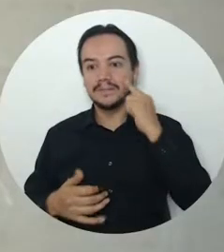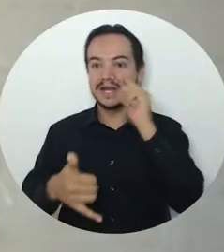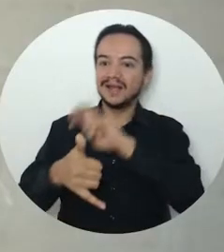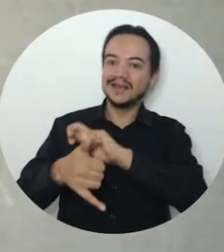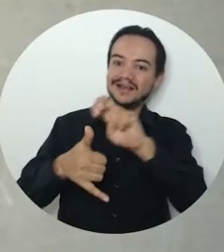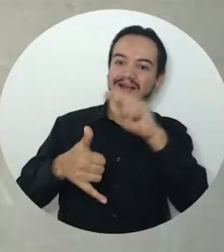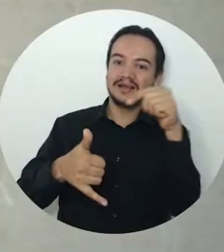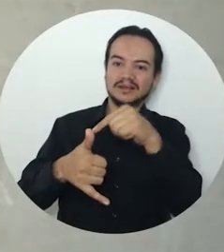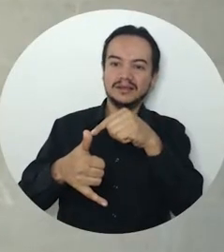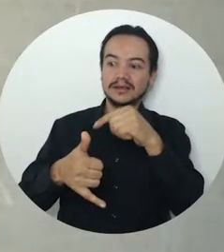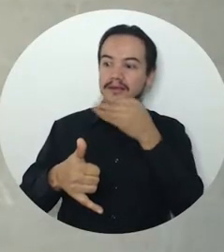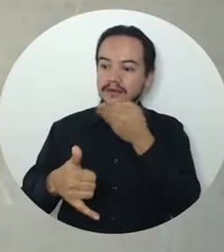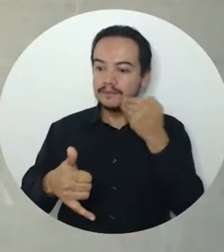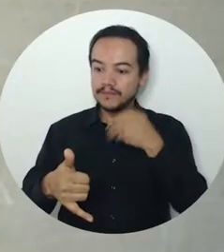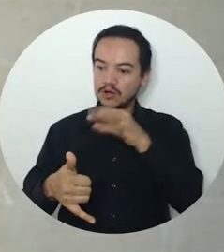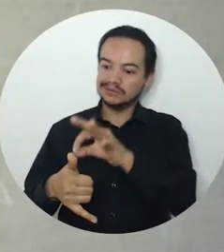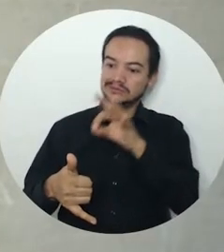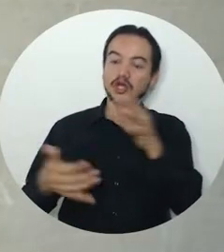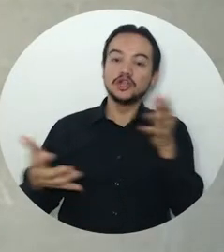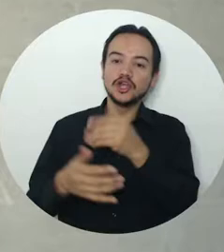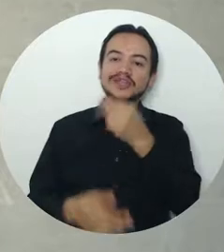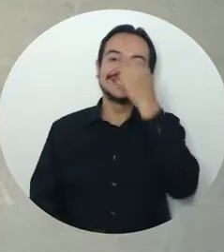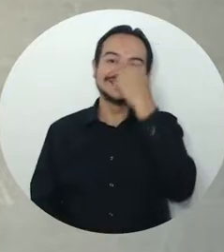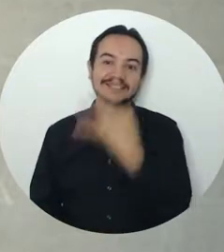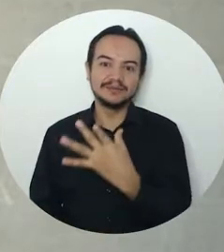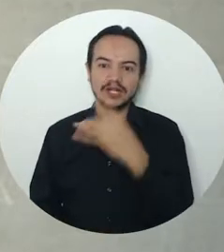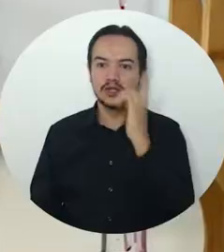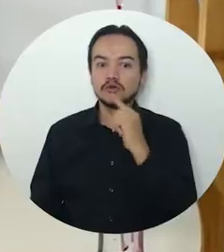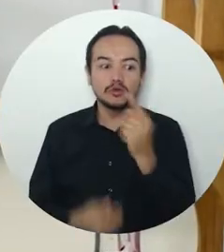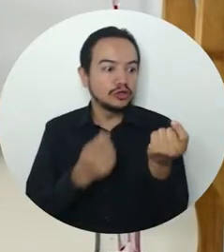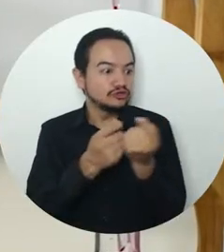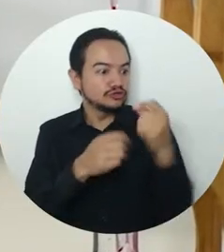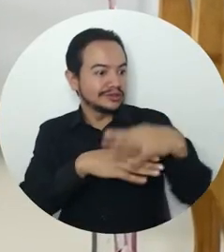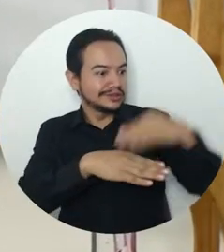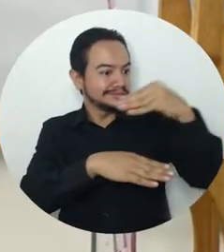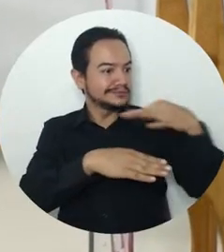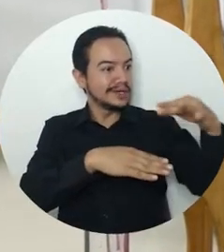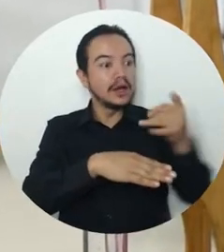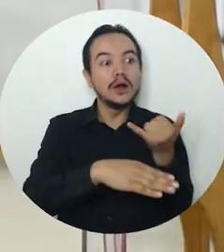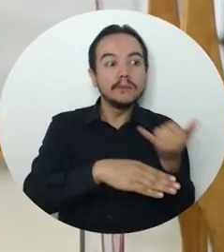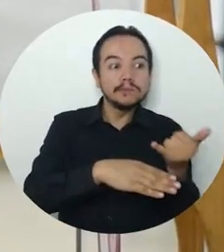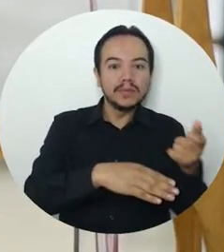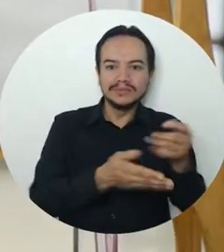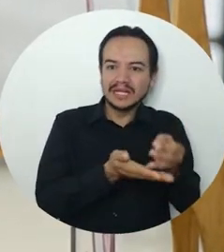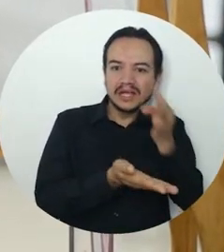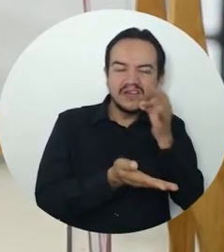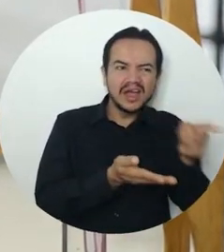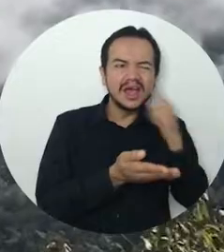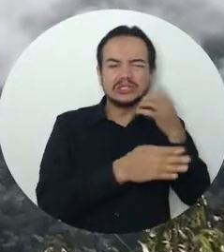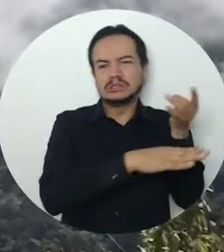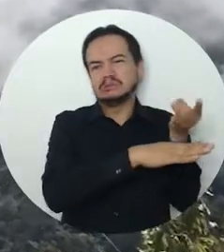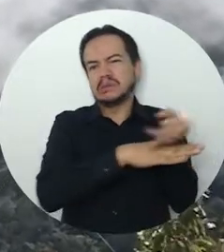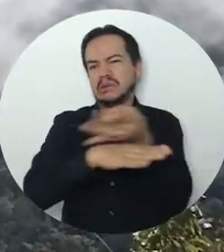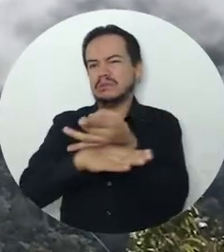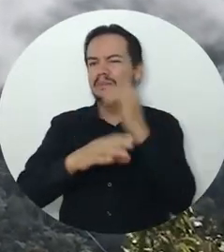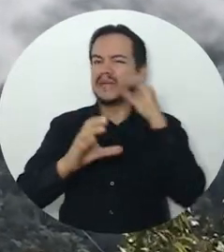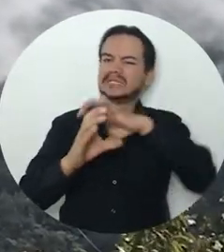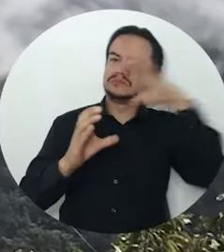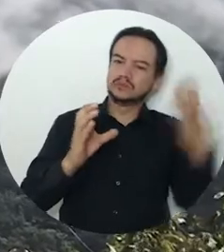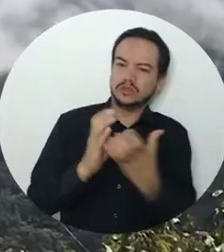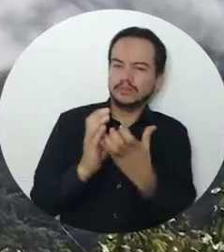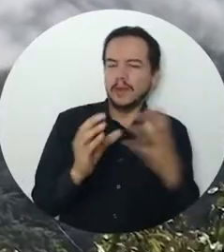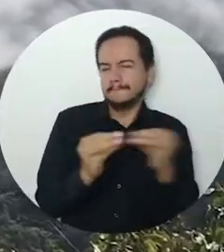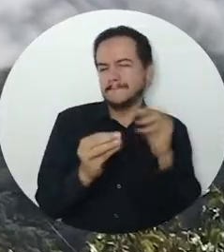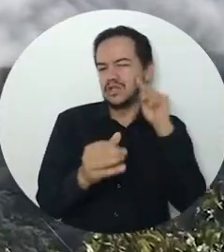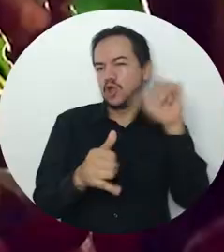Venimos súper contentos con este primer regional en la zona norte y qué bueno que haya sido acá en esta parte de Santa Marta, donde tenemos tanto café, la Sierra Nevada,